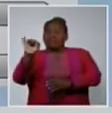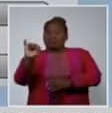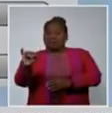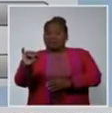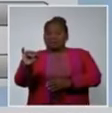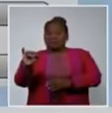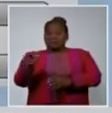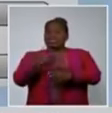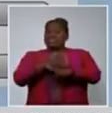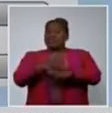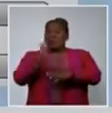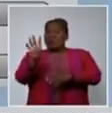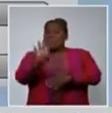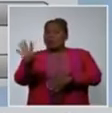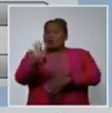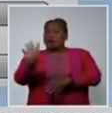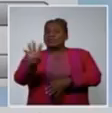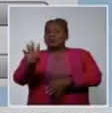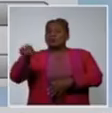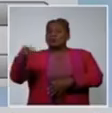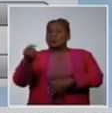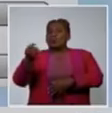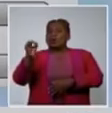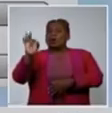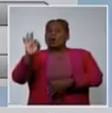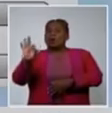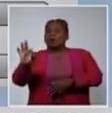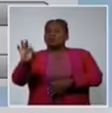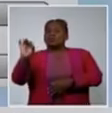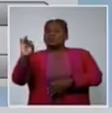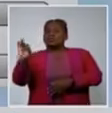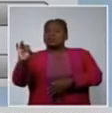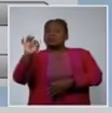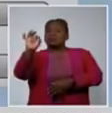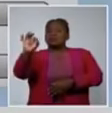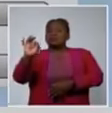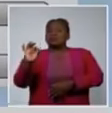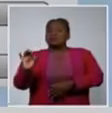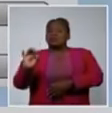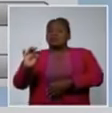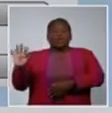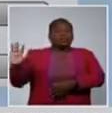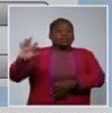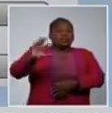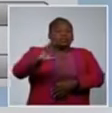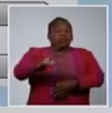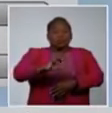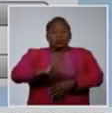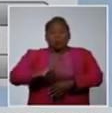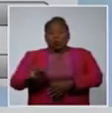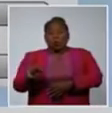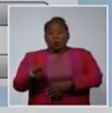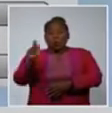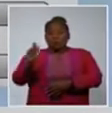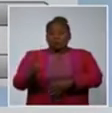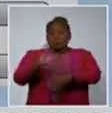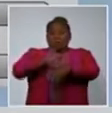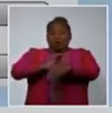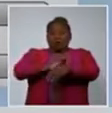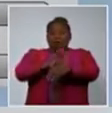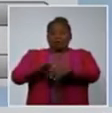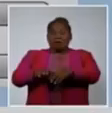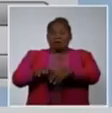44,1 187 por ciento de todos los casos del mundo en nuestra región